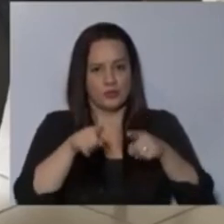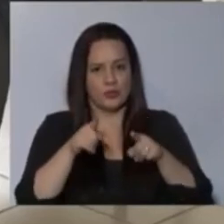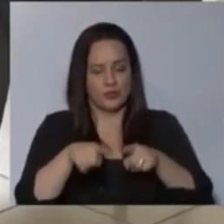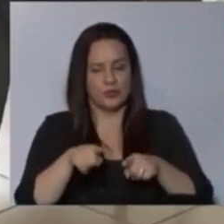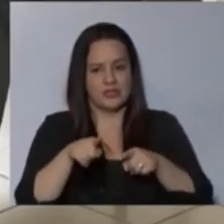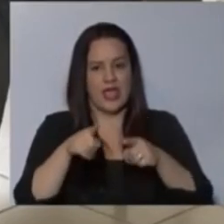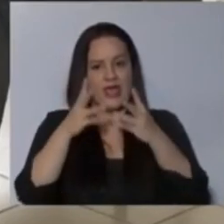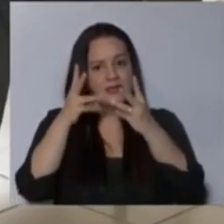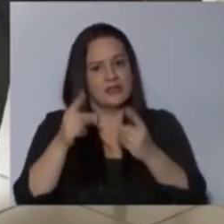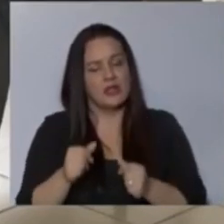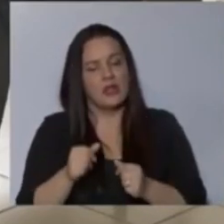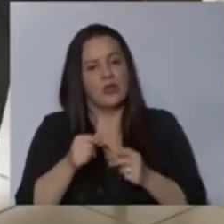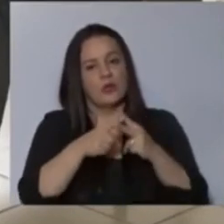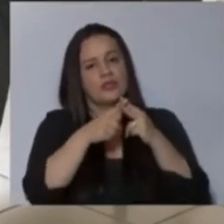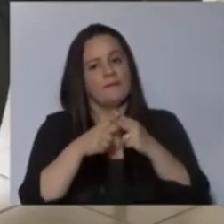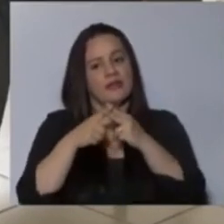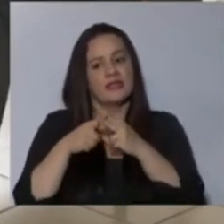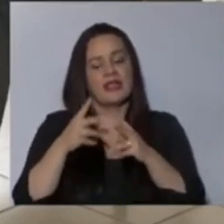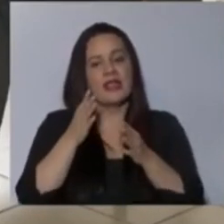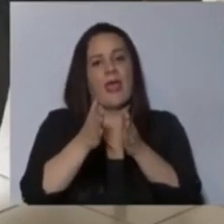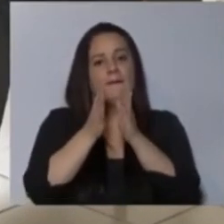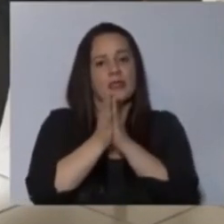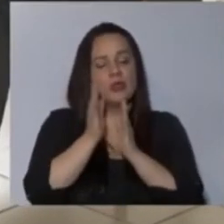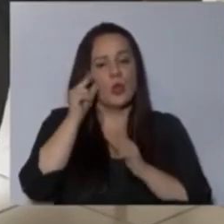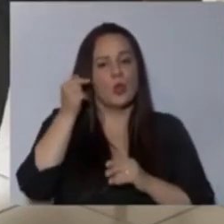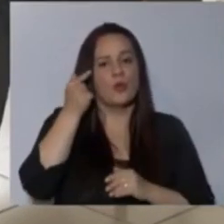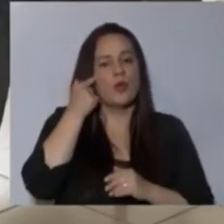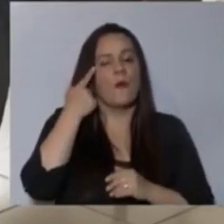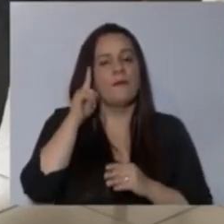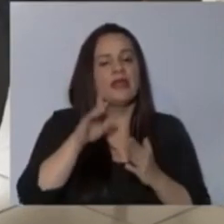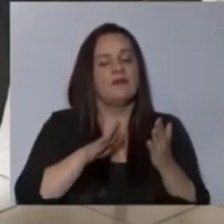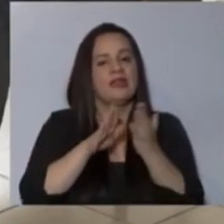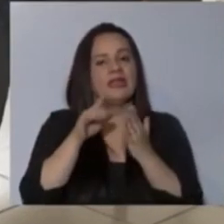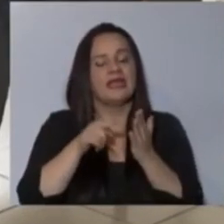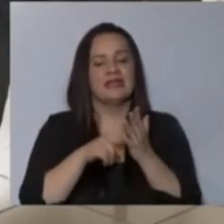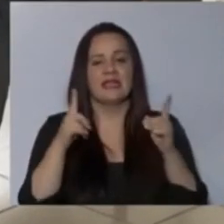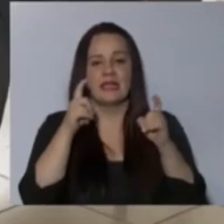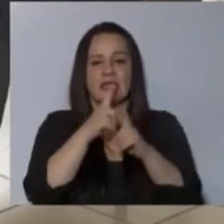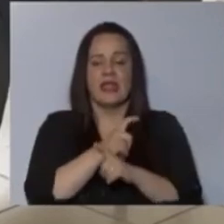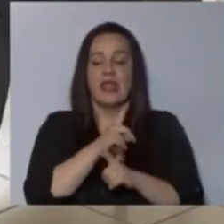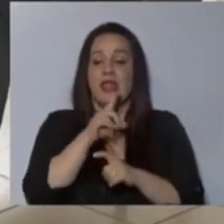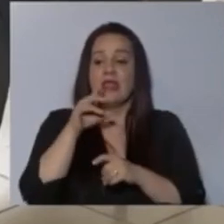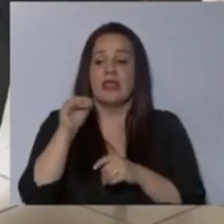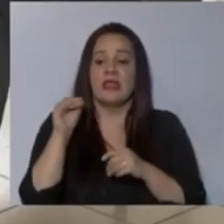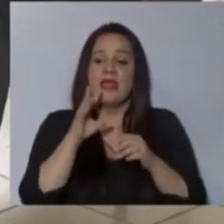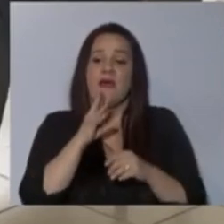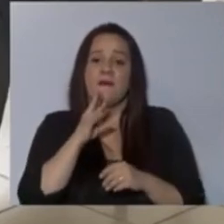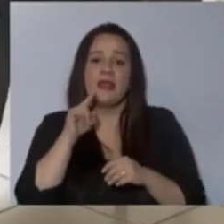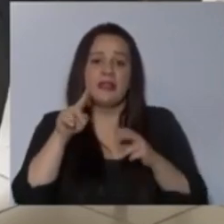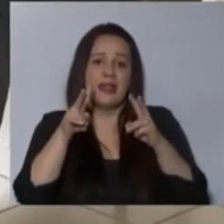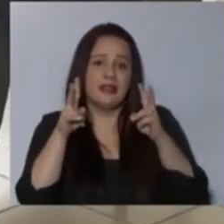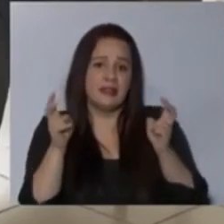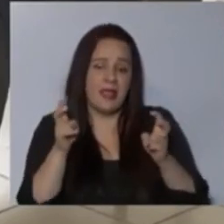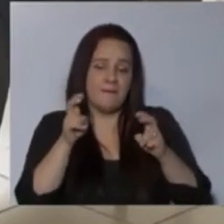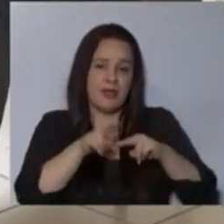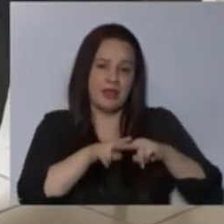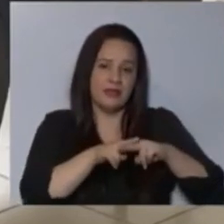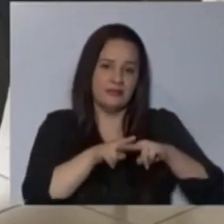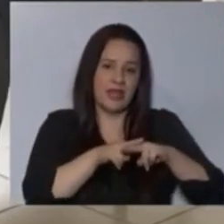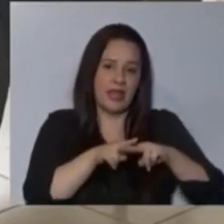empréstitos que ha pedido el gobierno para hacer frente a esta crisis y para reactivar el tema del tren eléctrico interurbano? Bueno, hasta el